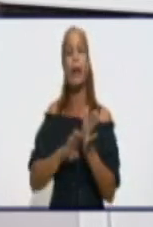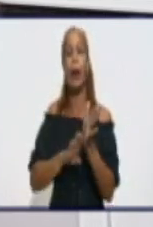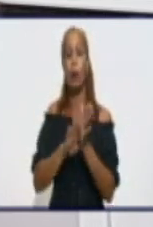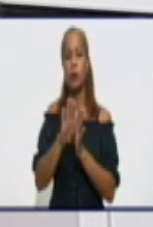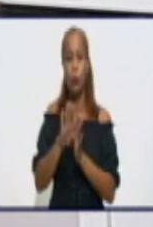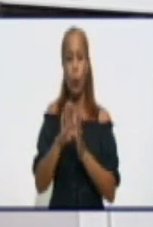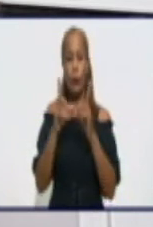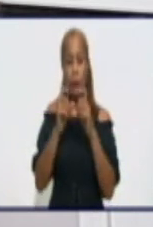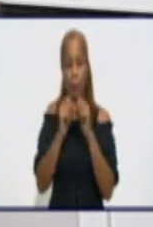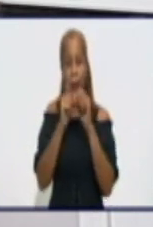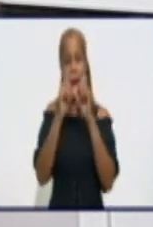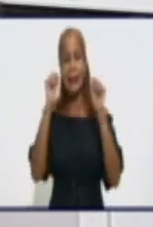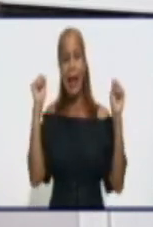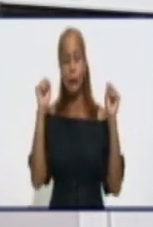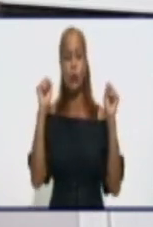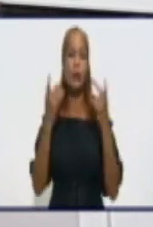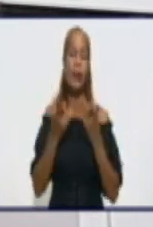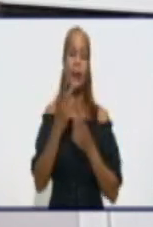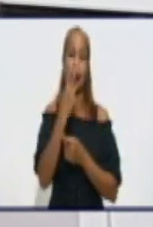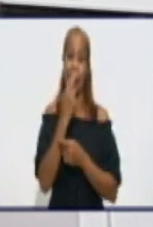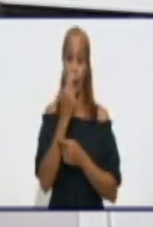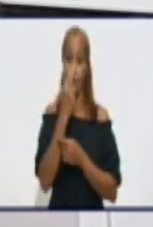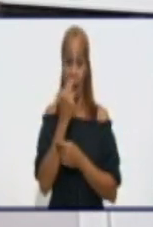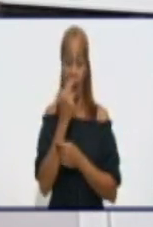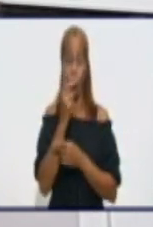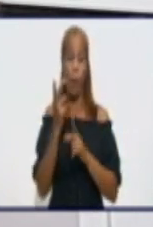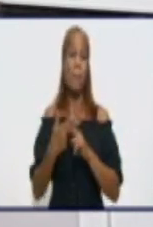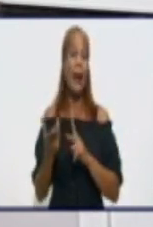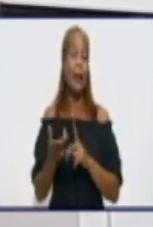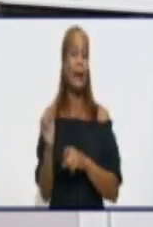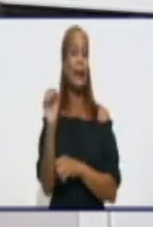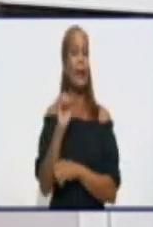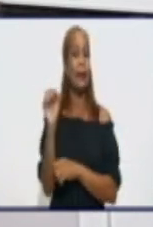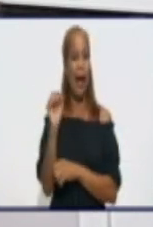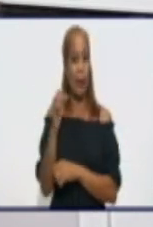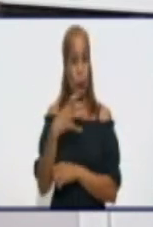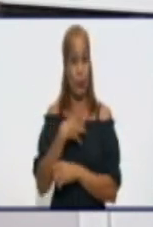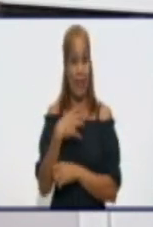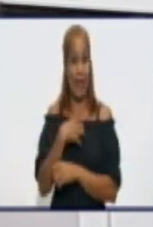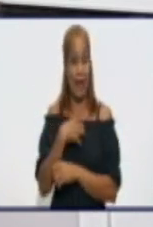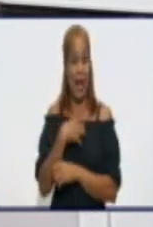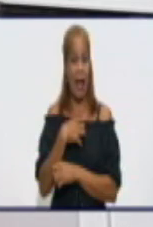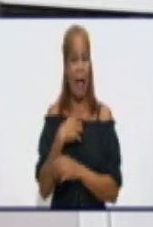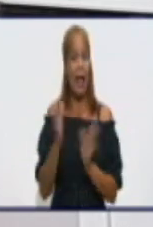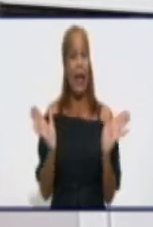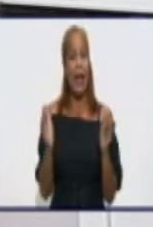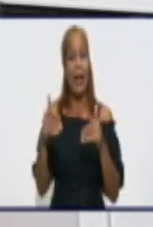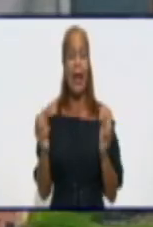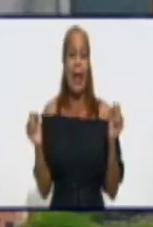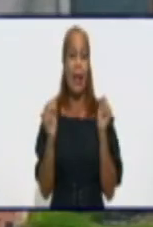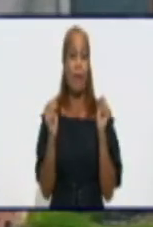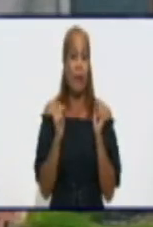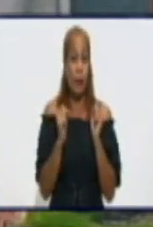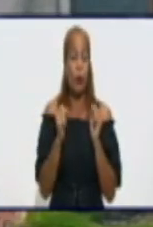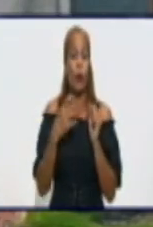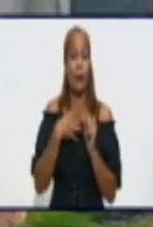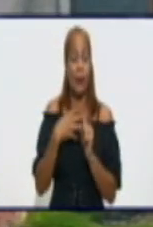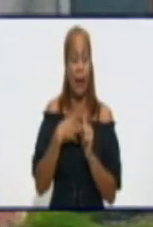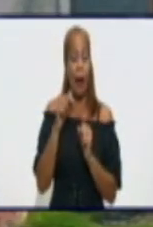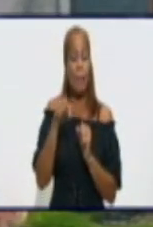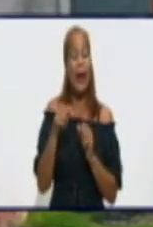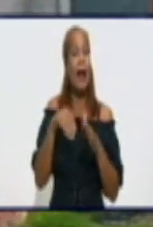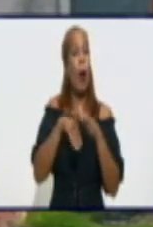madrugada o quizás antes, para que el carro tenga la temperatura que lleva para montar ahí esa carga preciosa